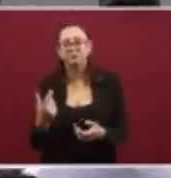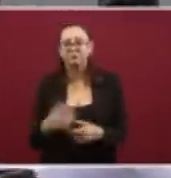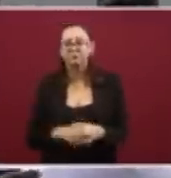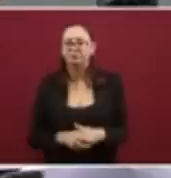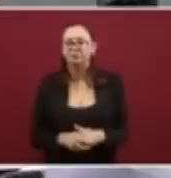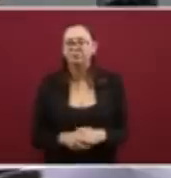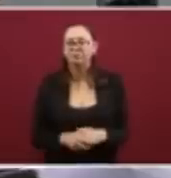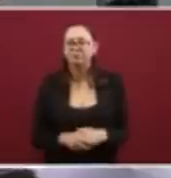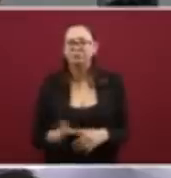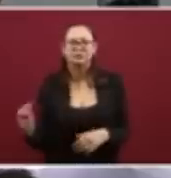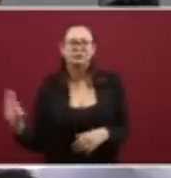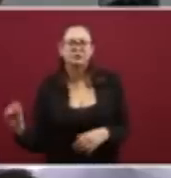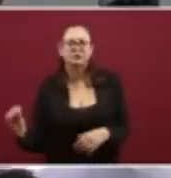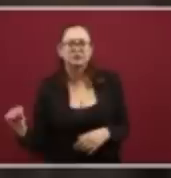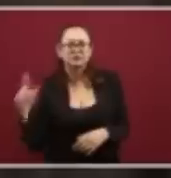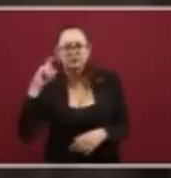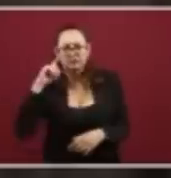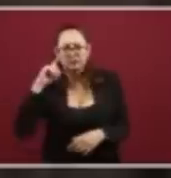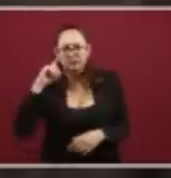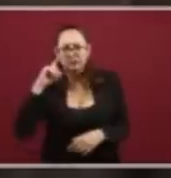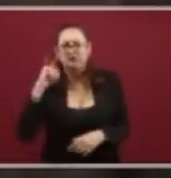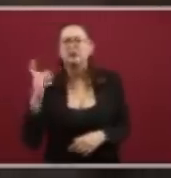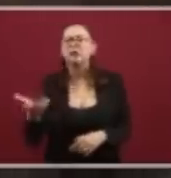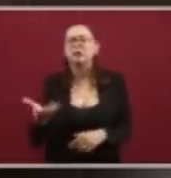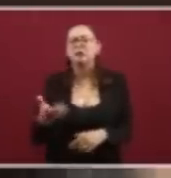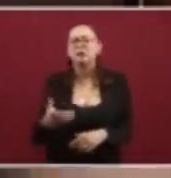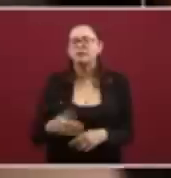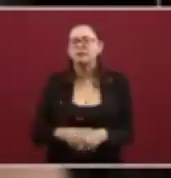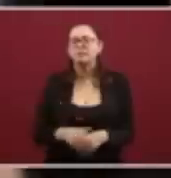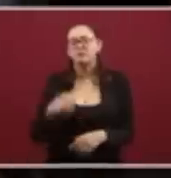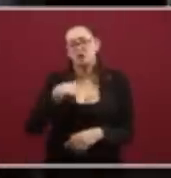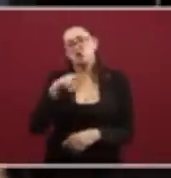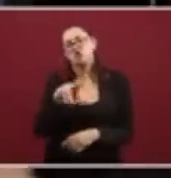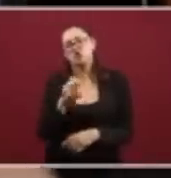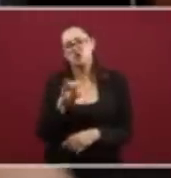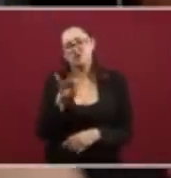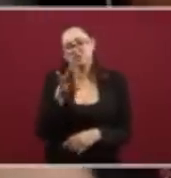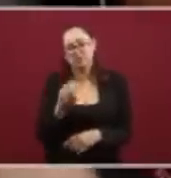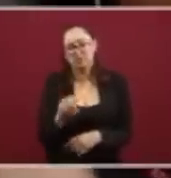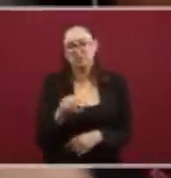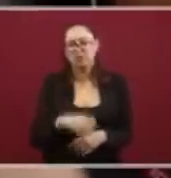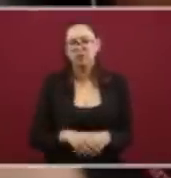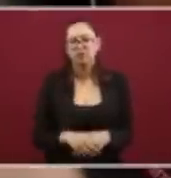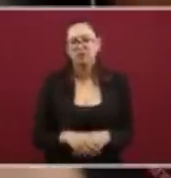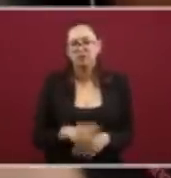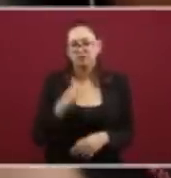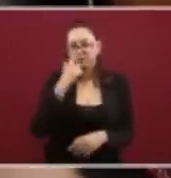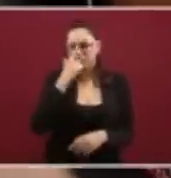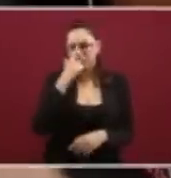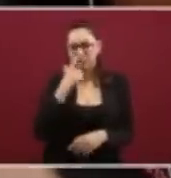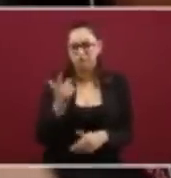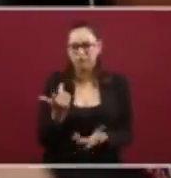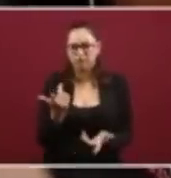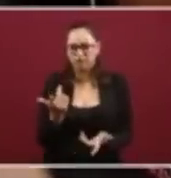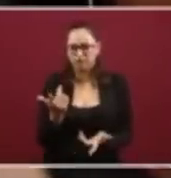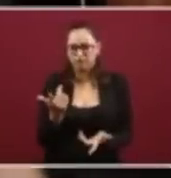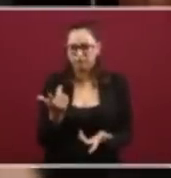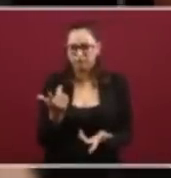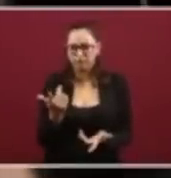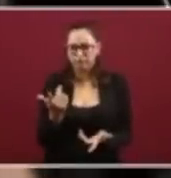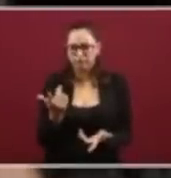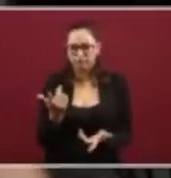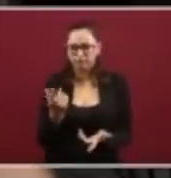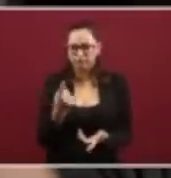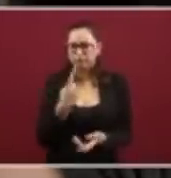gobernador los jardines de w radio vamos a ver otros culpables también señalados levantando